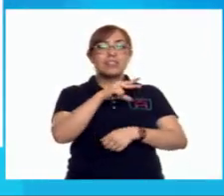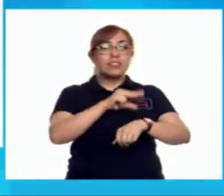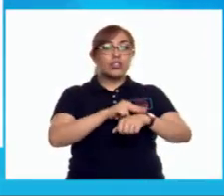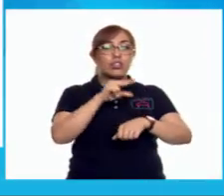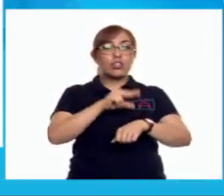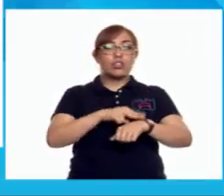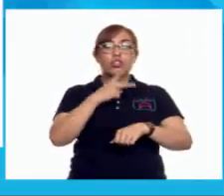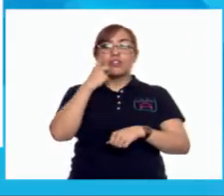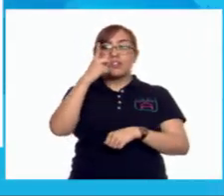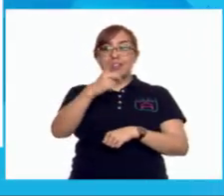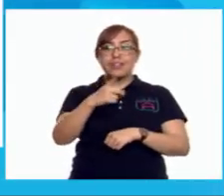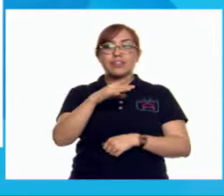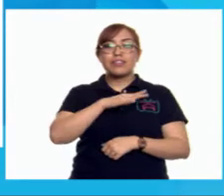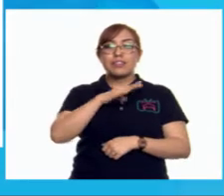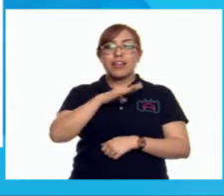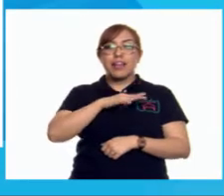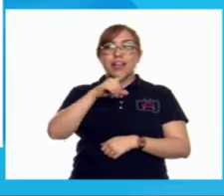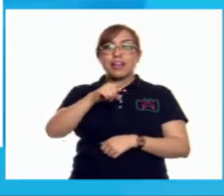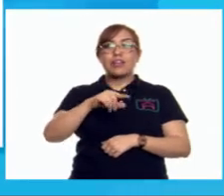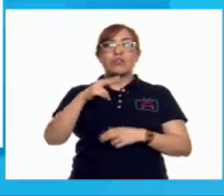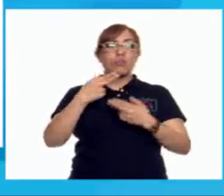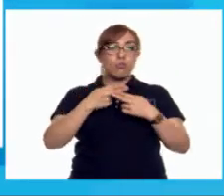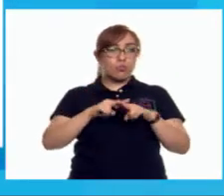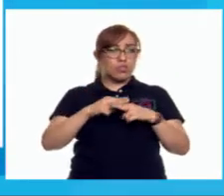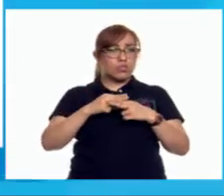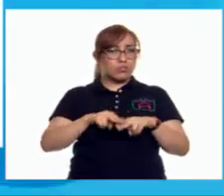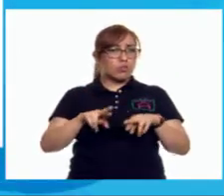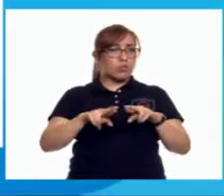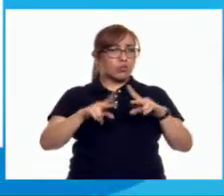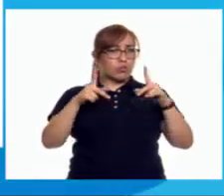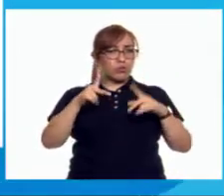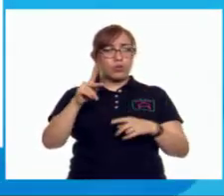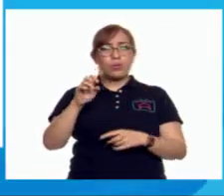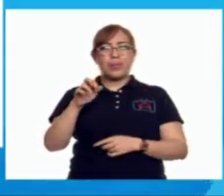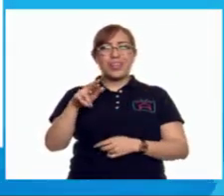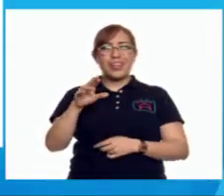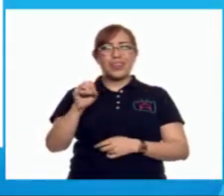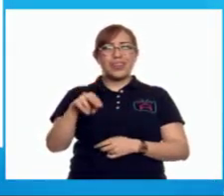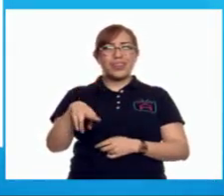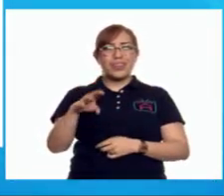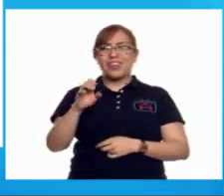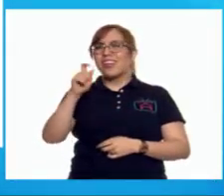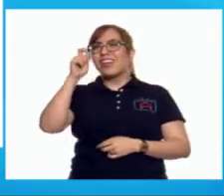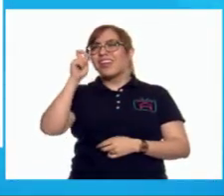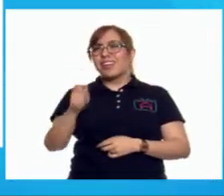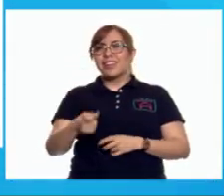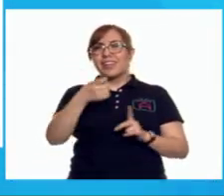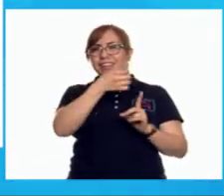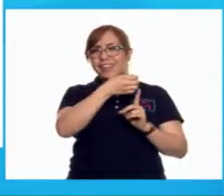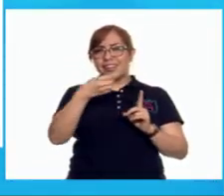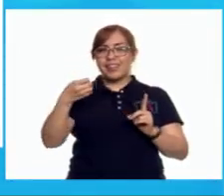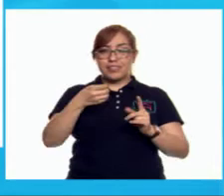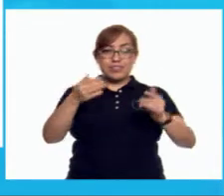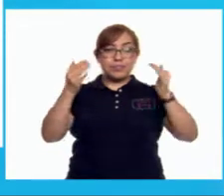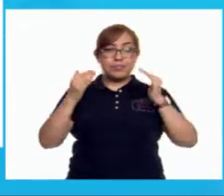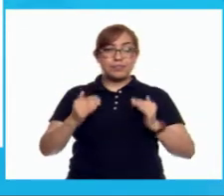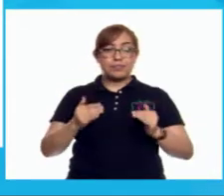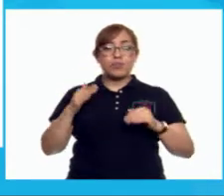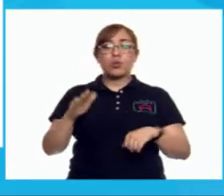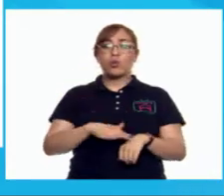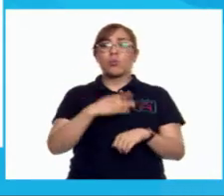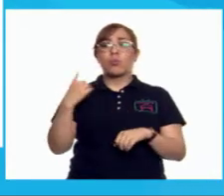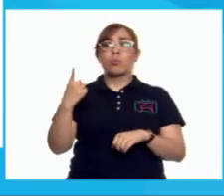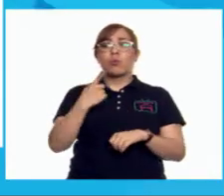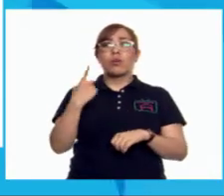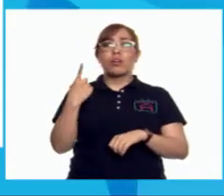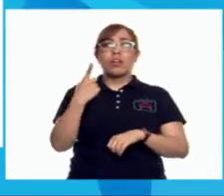dice, tienes una fractura en el peroné? La siguiente es, ¿por qué el doctor usa la palabra peroné